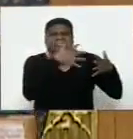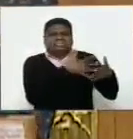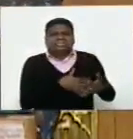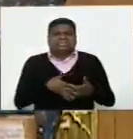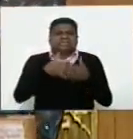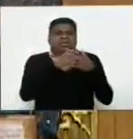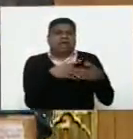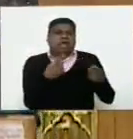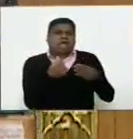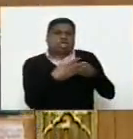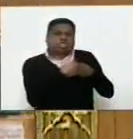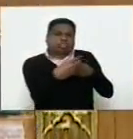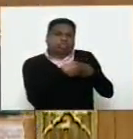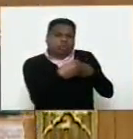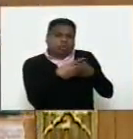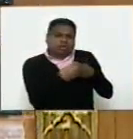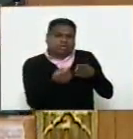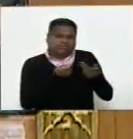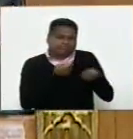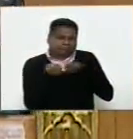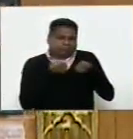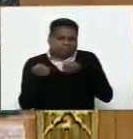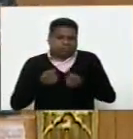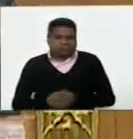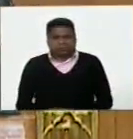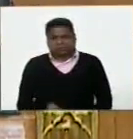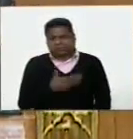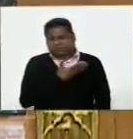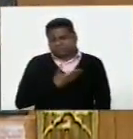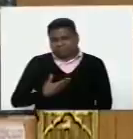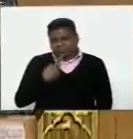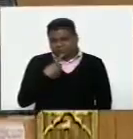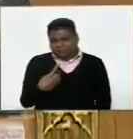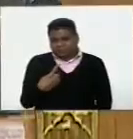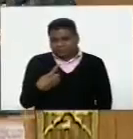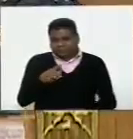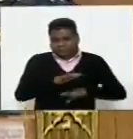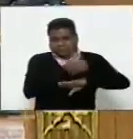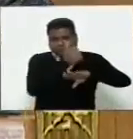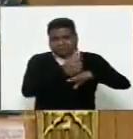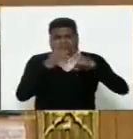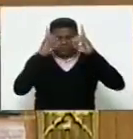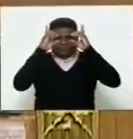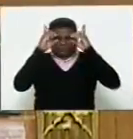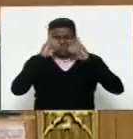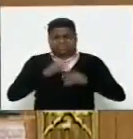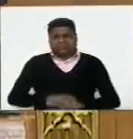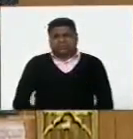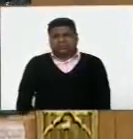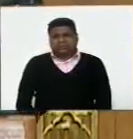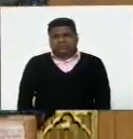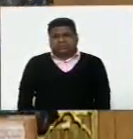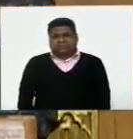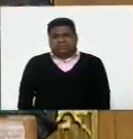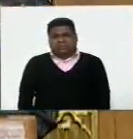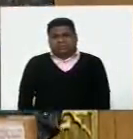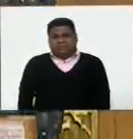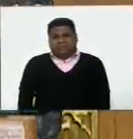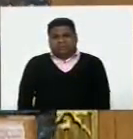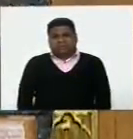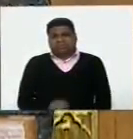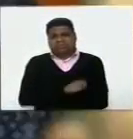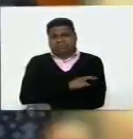como decía nuestra presidenta de la Asamblea Nacional Constituyente, es la dictadura de